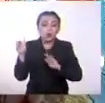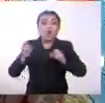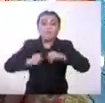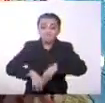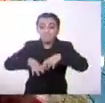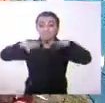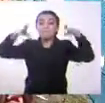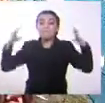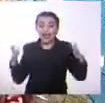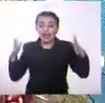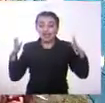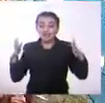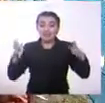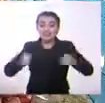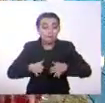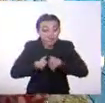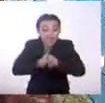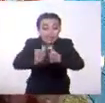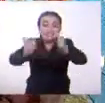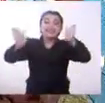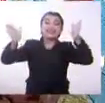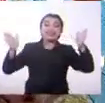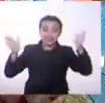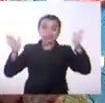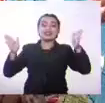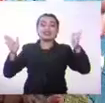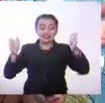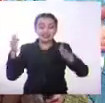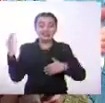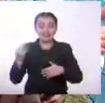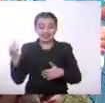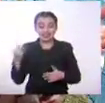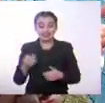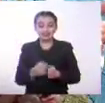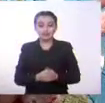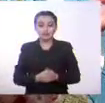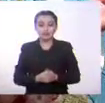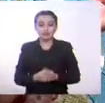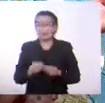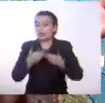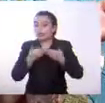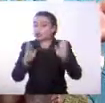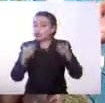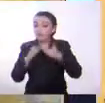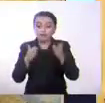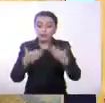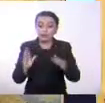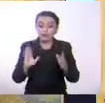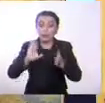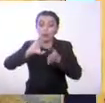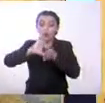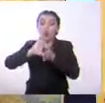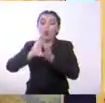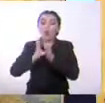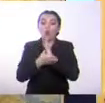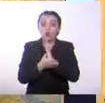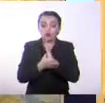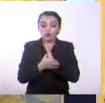queda bien claro lo importante que es el respeto a la diversidad cultural. Exactamente, y que con la